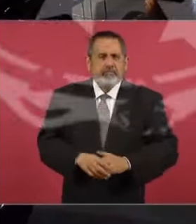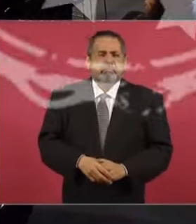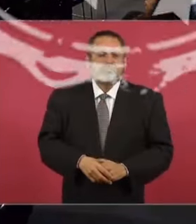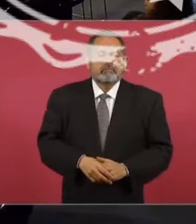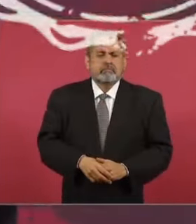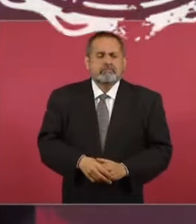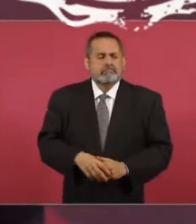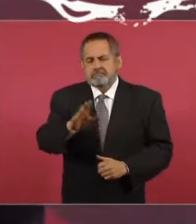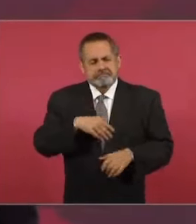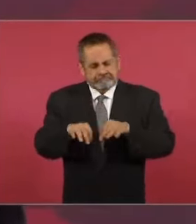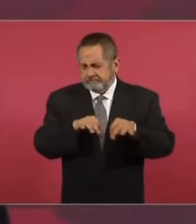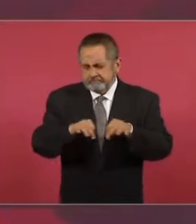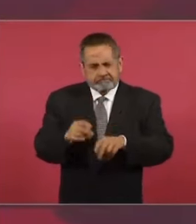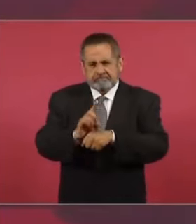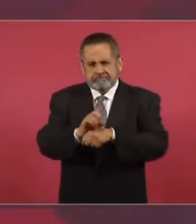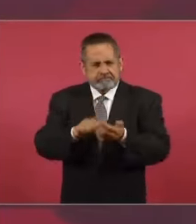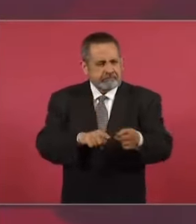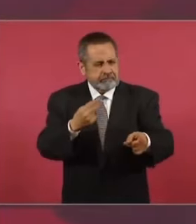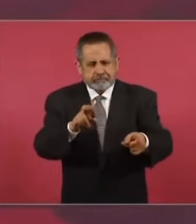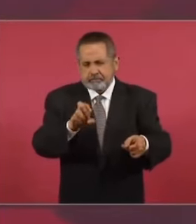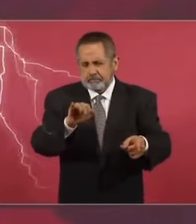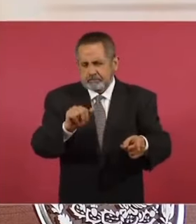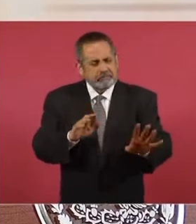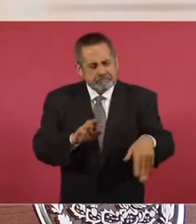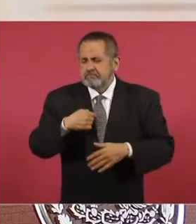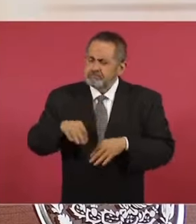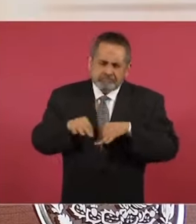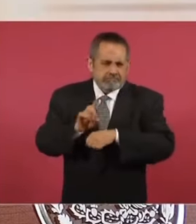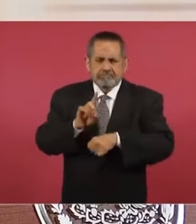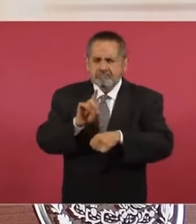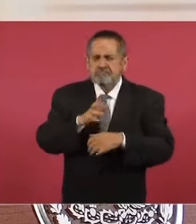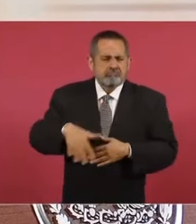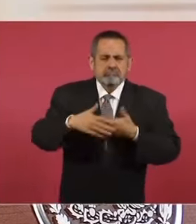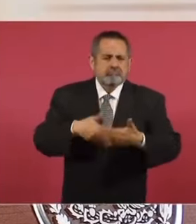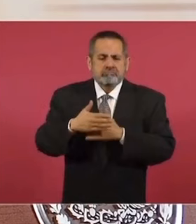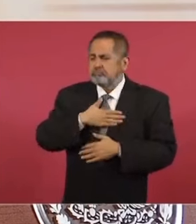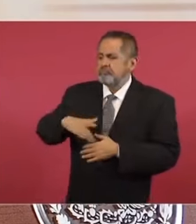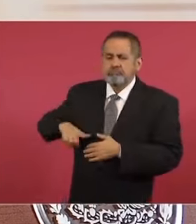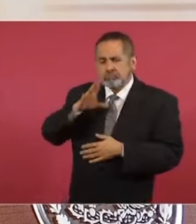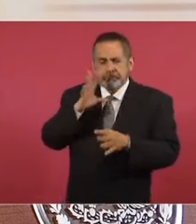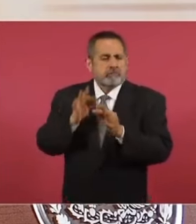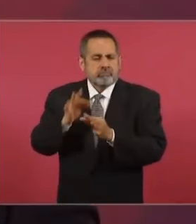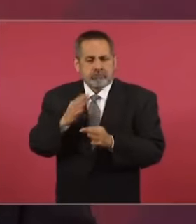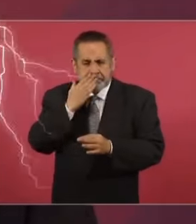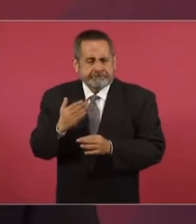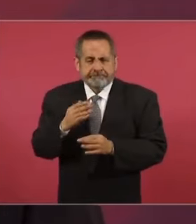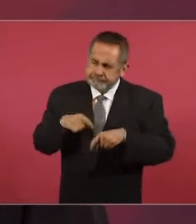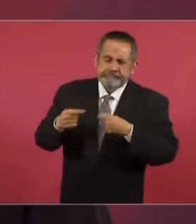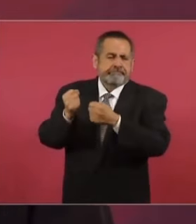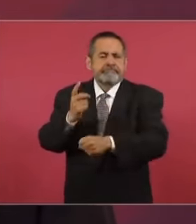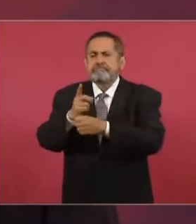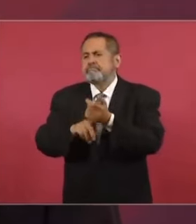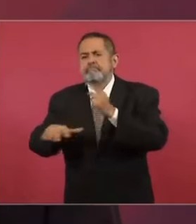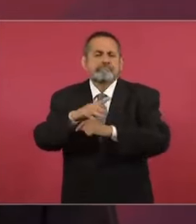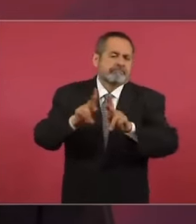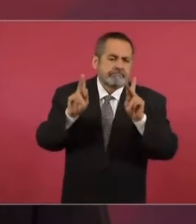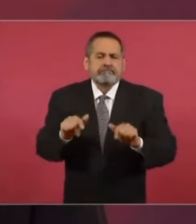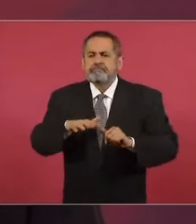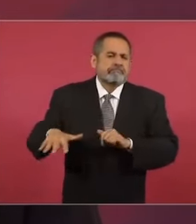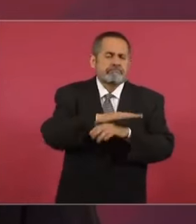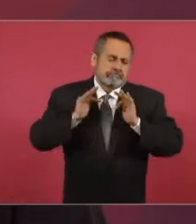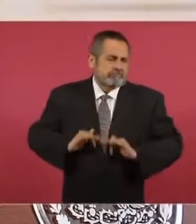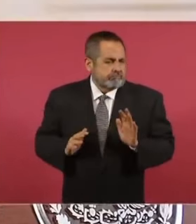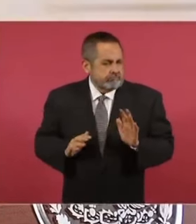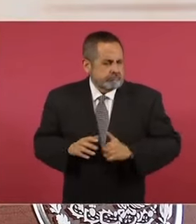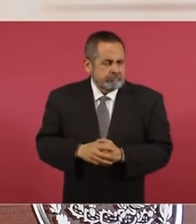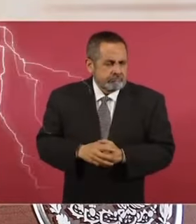Pues estamos trabajando reina todos los días en eso para que el estado cumpla con su responsabilidad de garantizar la paz la tranquilidad